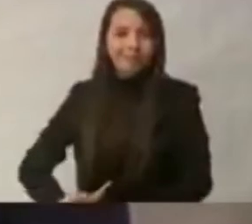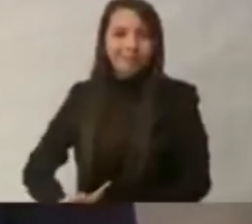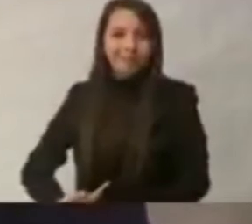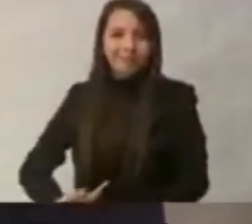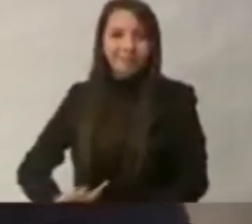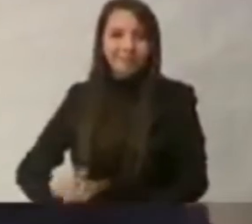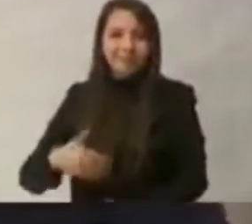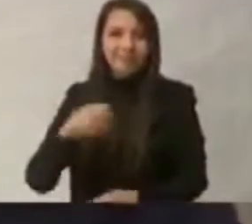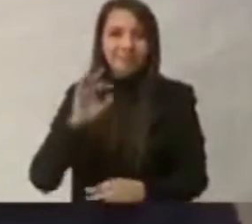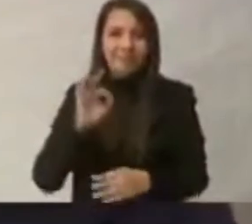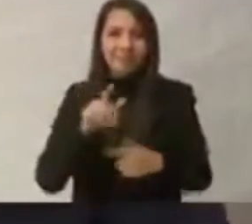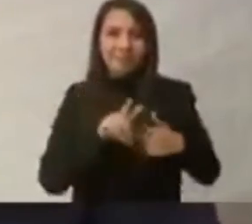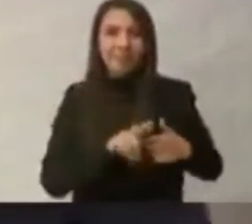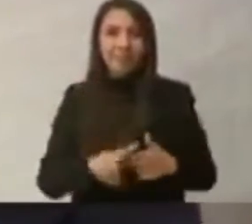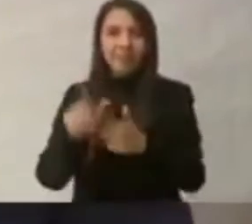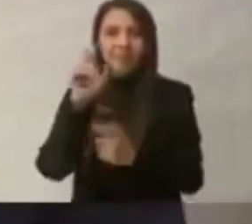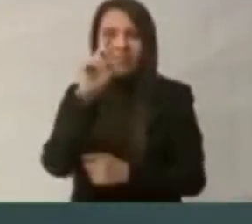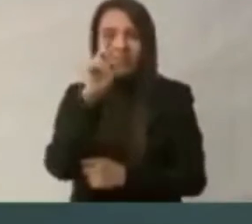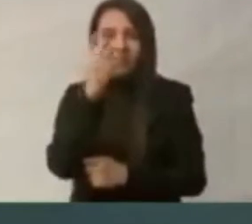34 años,